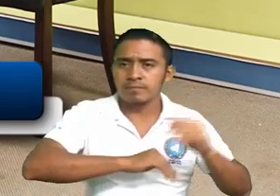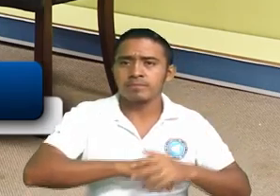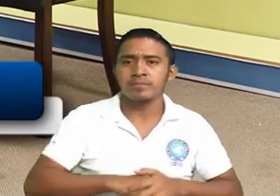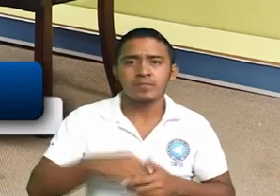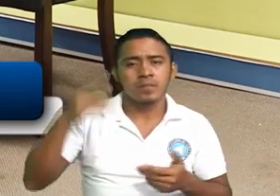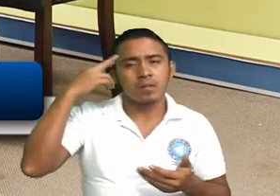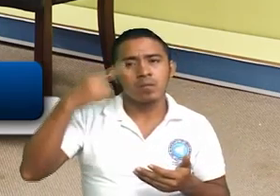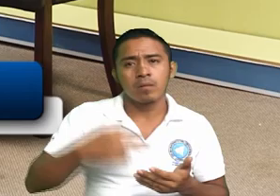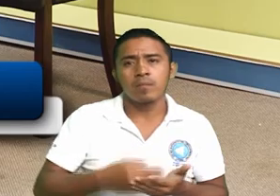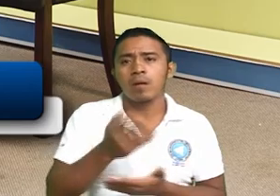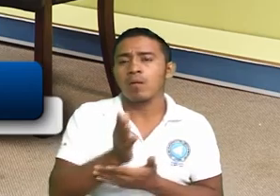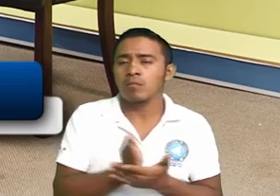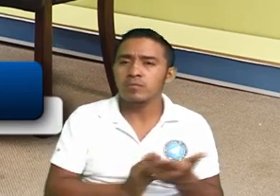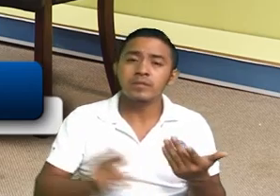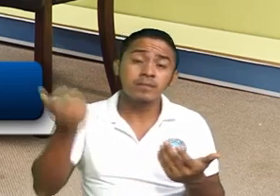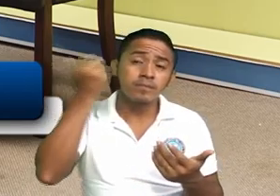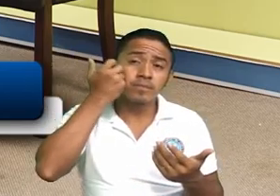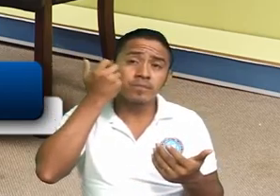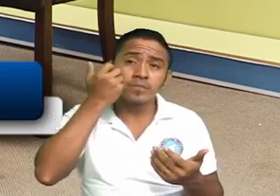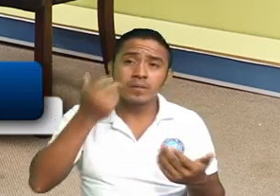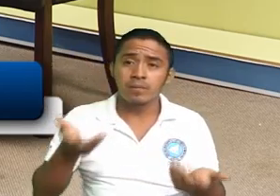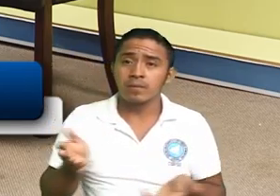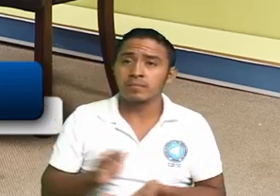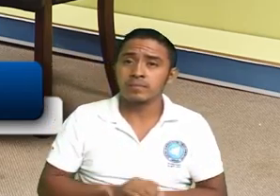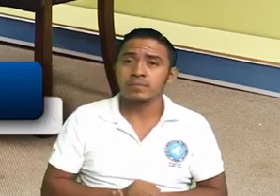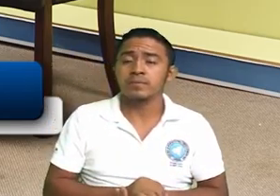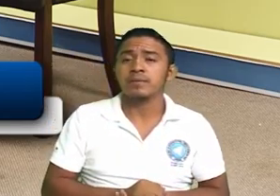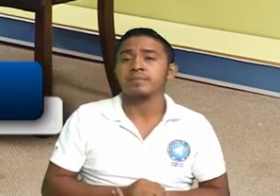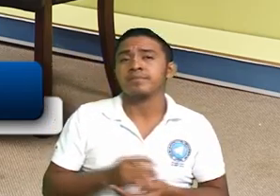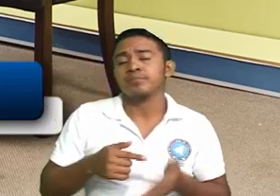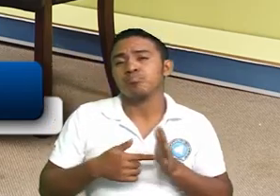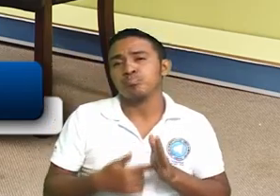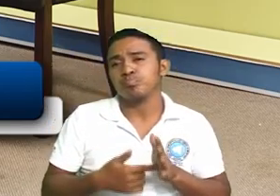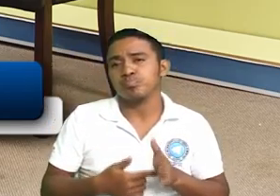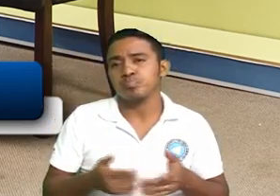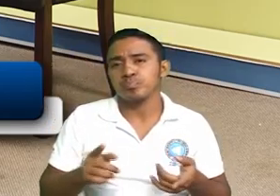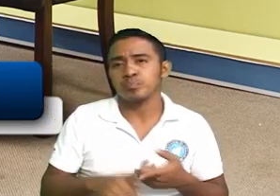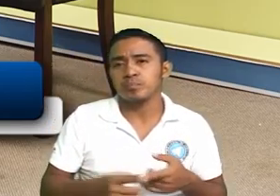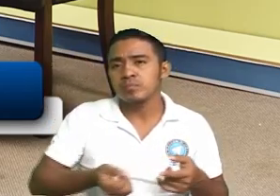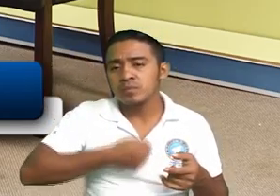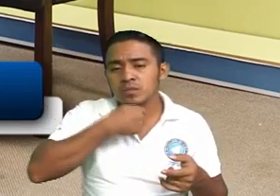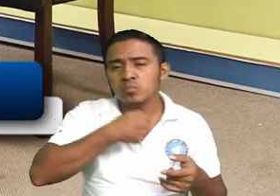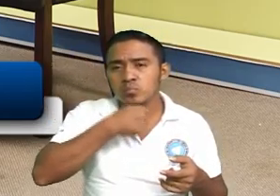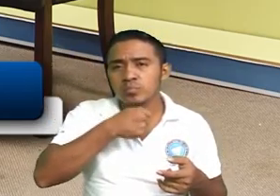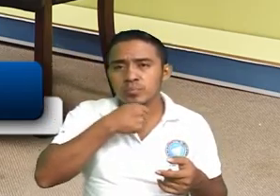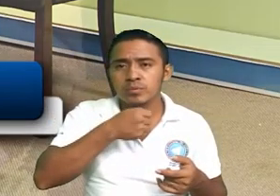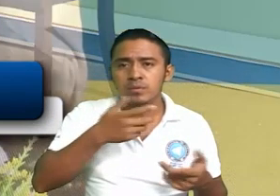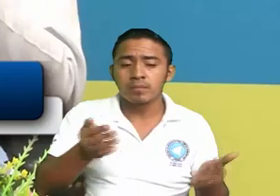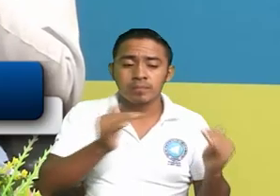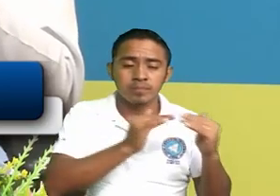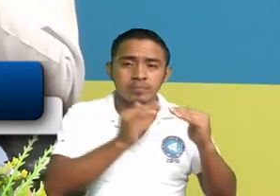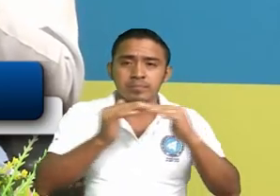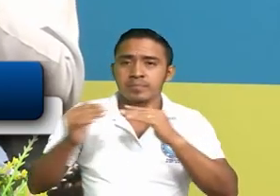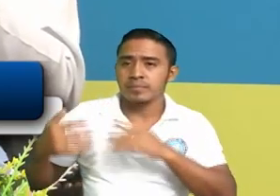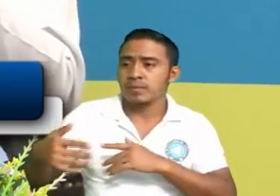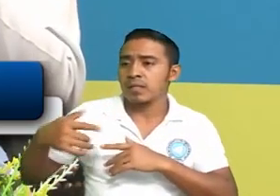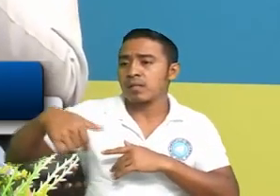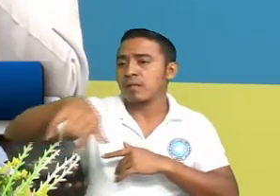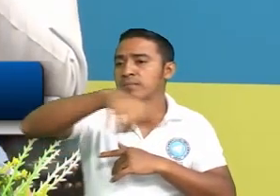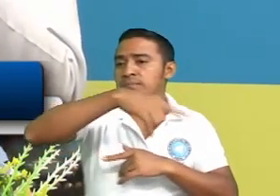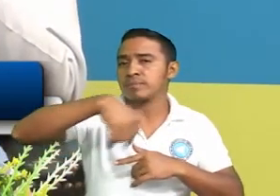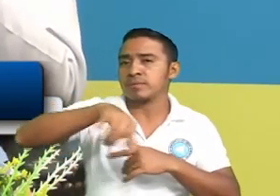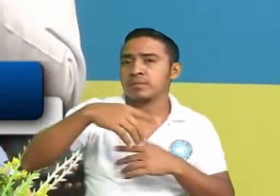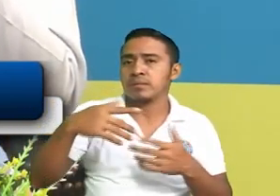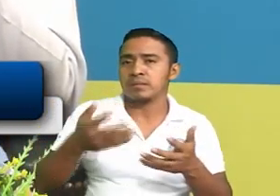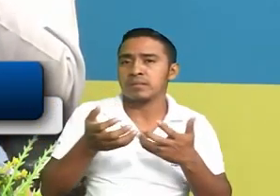cuando el bebé? Durante el primer mes de vida es recomendable que este bebé esté en un ambiente tranquilo, porque es el periodo de adaptación. Que no,